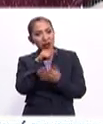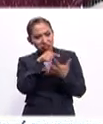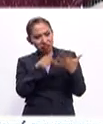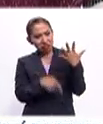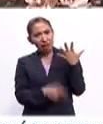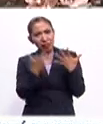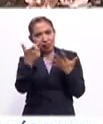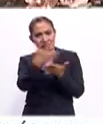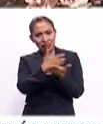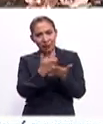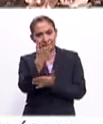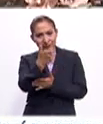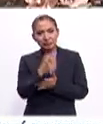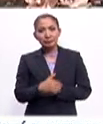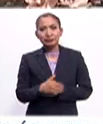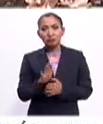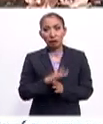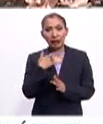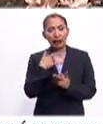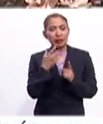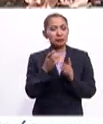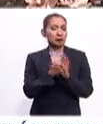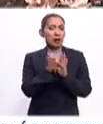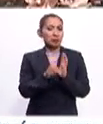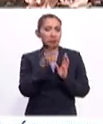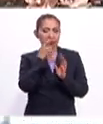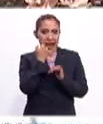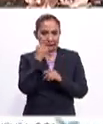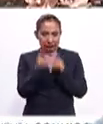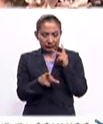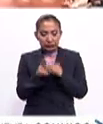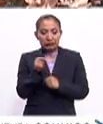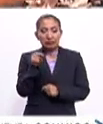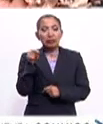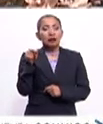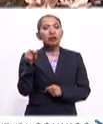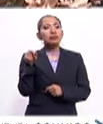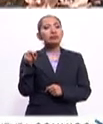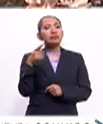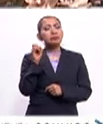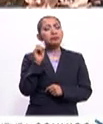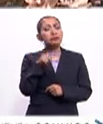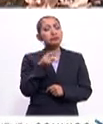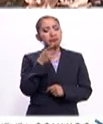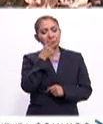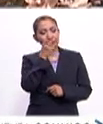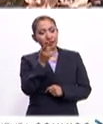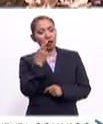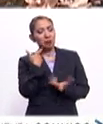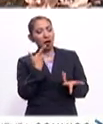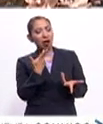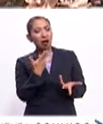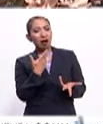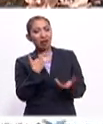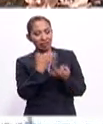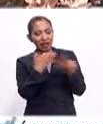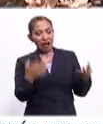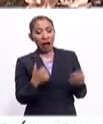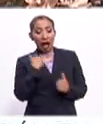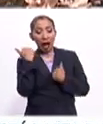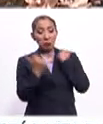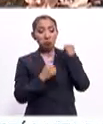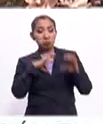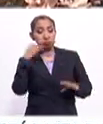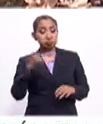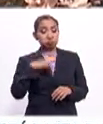términos económicos me refiero. Porque se maneja mucho, perdón que te interrumpa, ese tipo de explotación de la tierra y